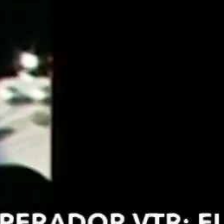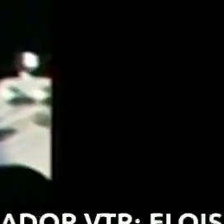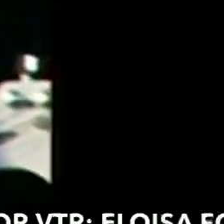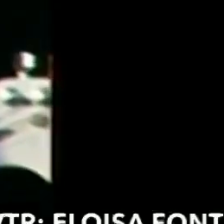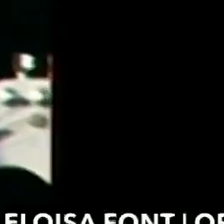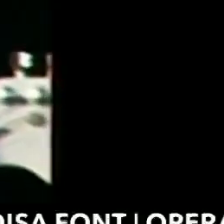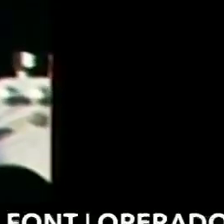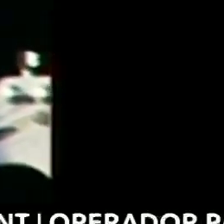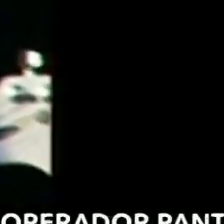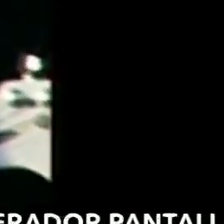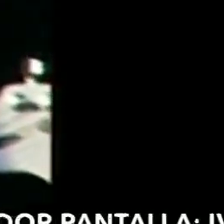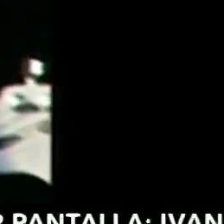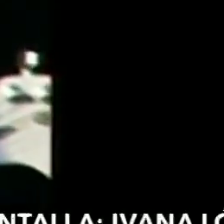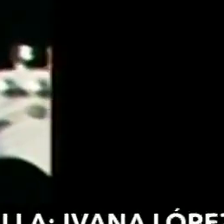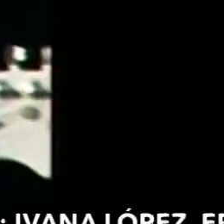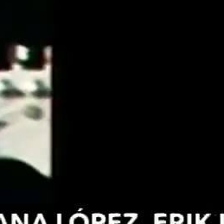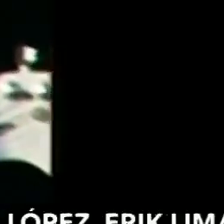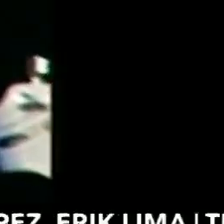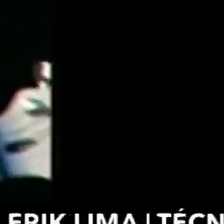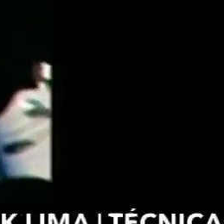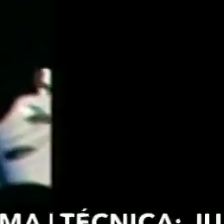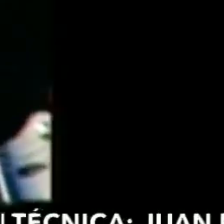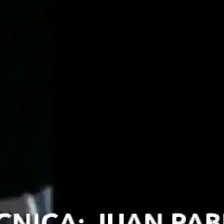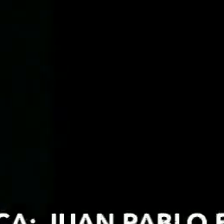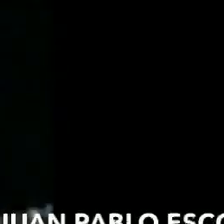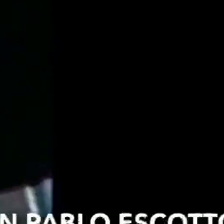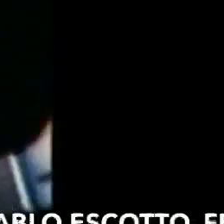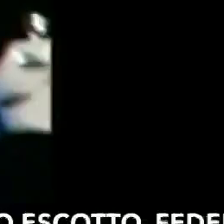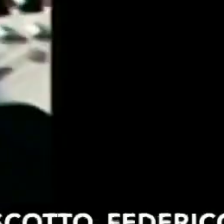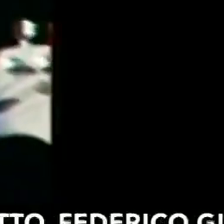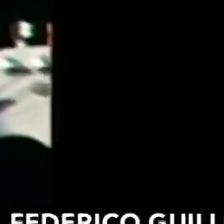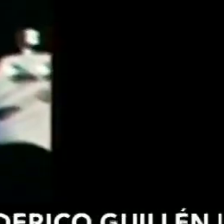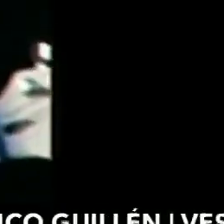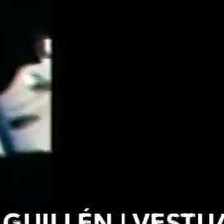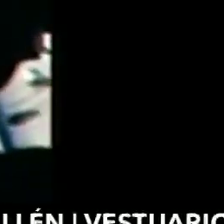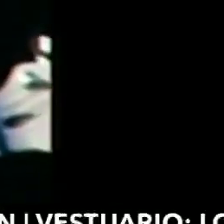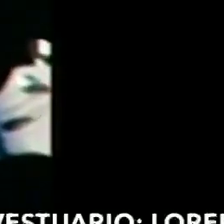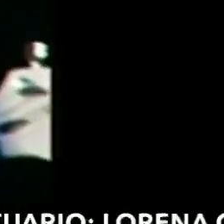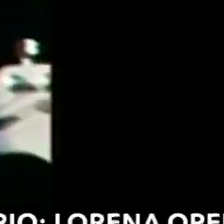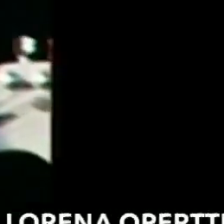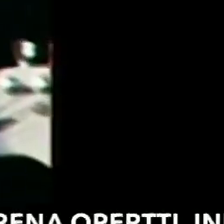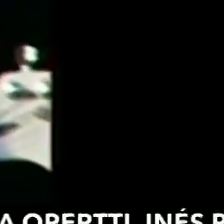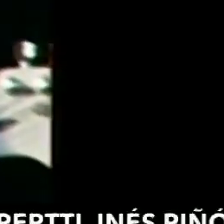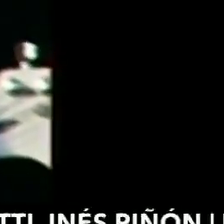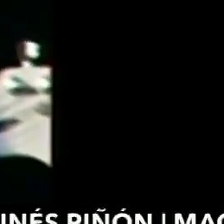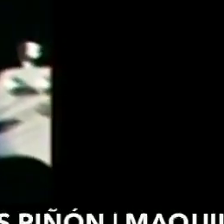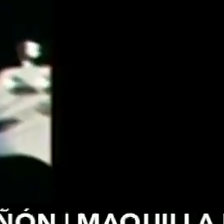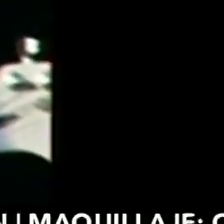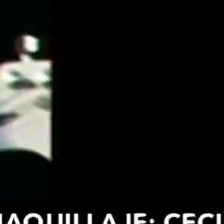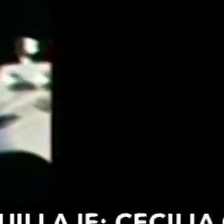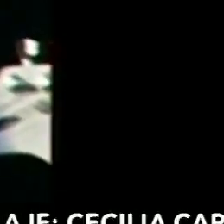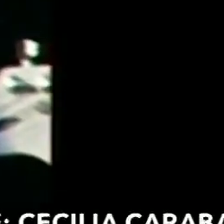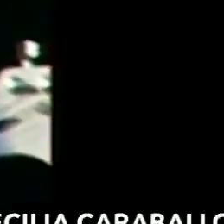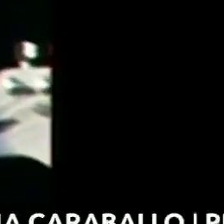Uruguay, me dijo: Dino, hay solamente dos formas de envejecer. O te transformás en